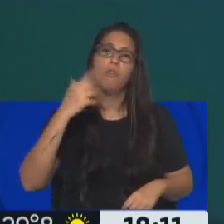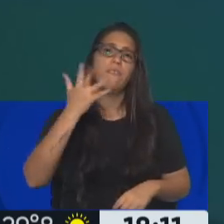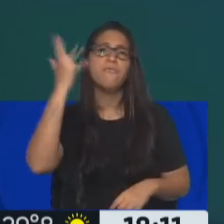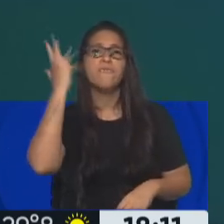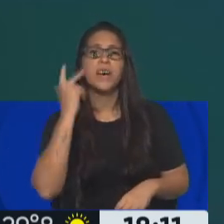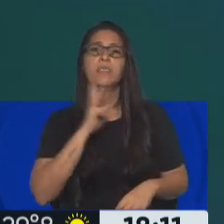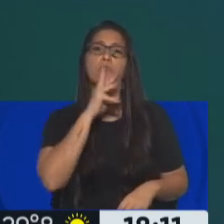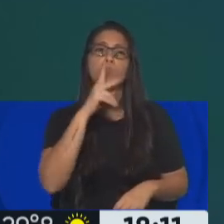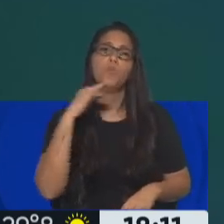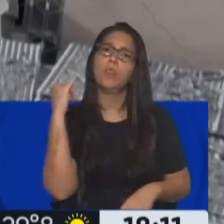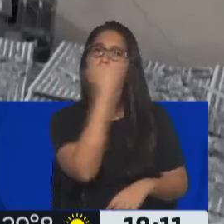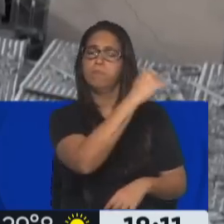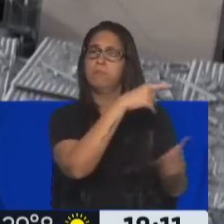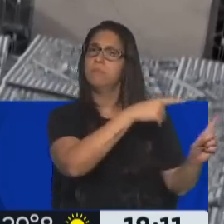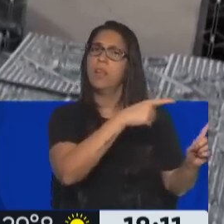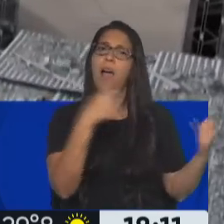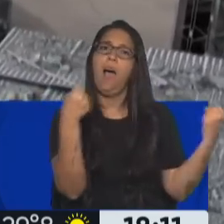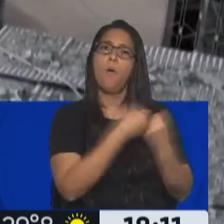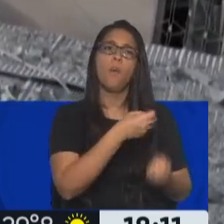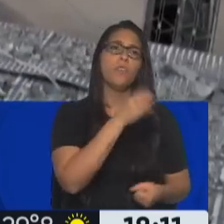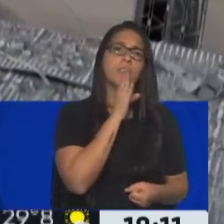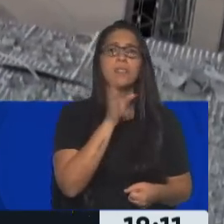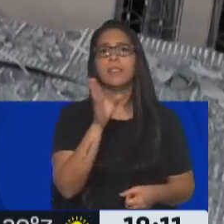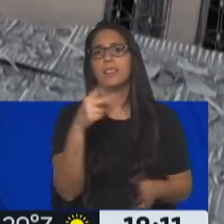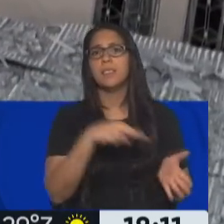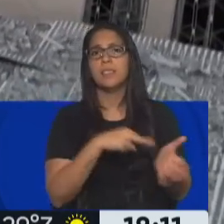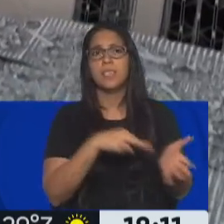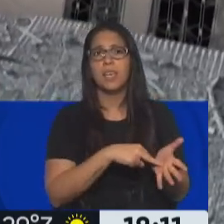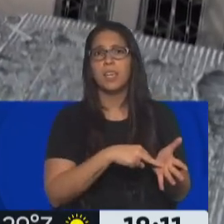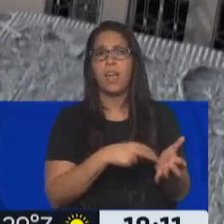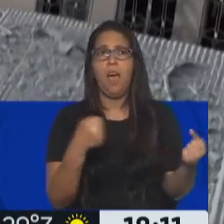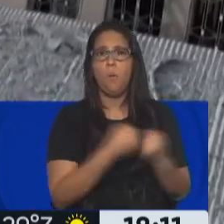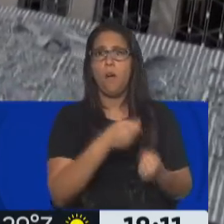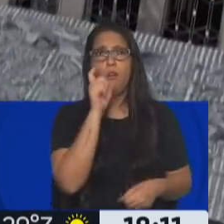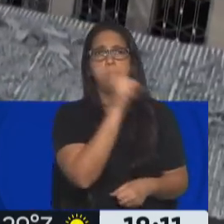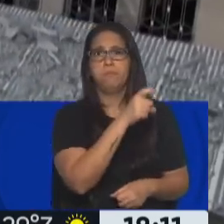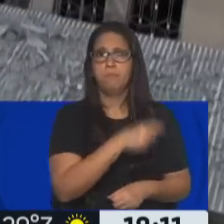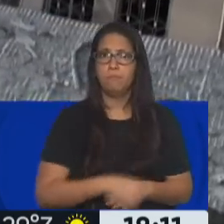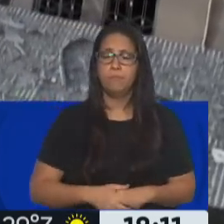Rusia como violatorias del acuerdo sirio-israelí que puso fin a la guerra de Yom Kippur.